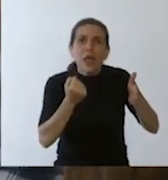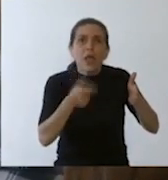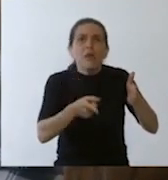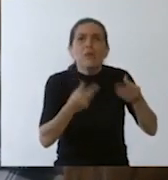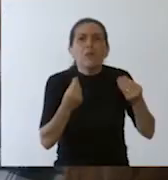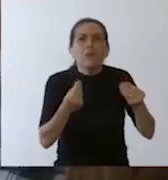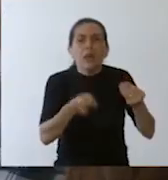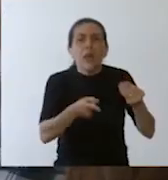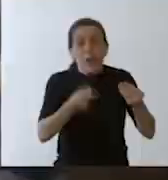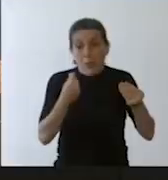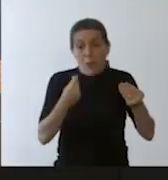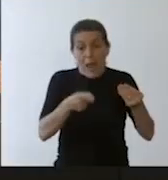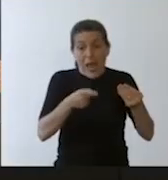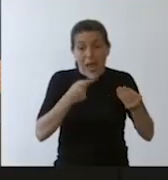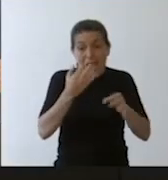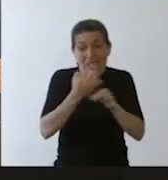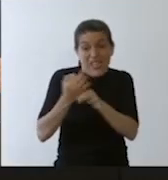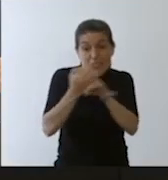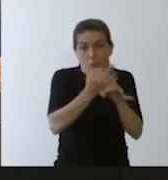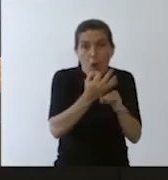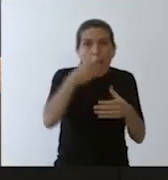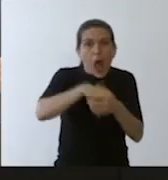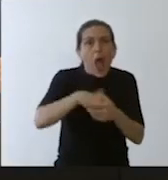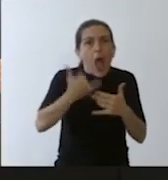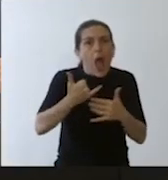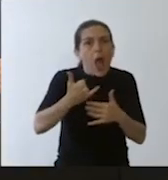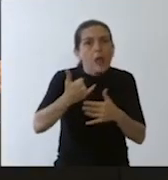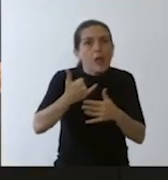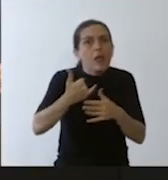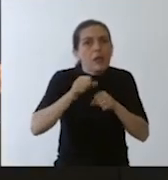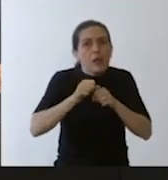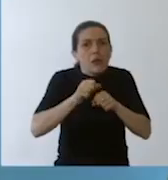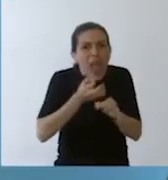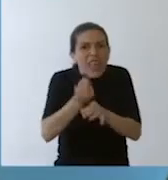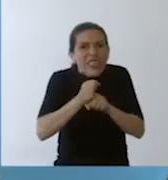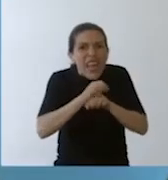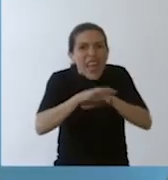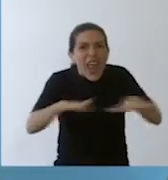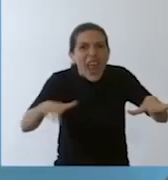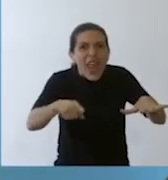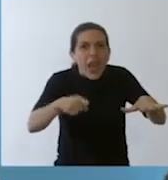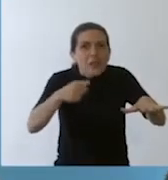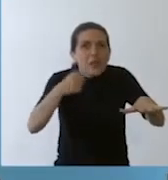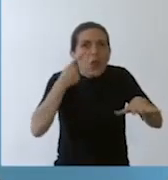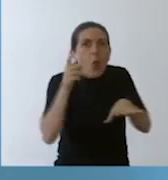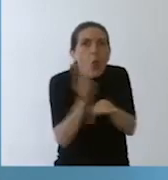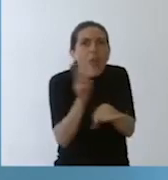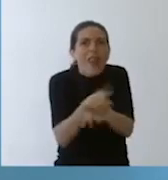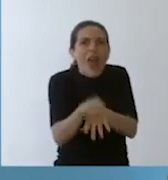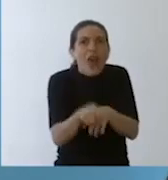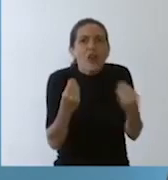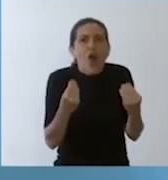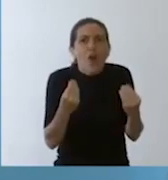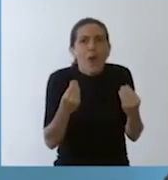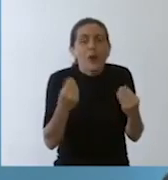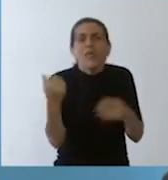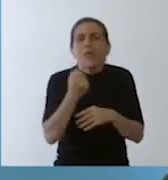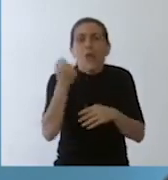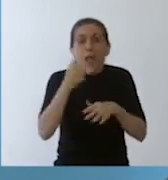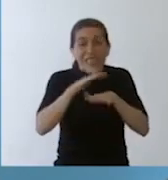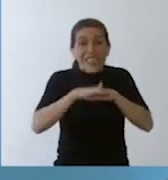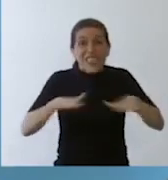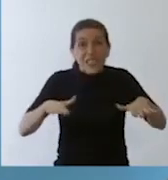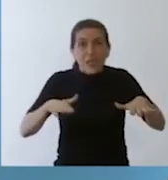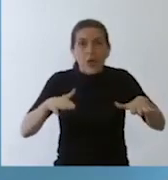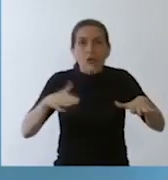precisamente generar tareas de prevención. Es fundamental considerar que los chicos son agentes